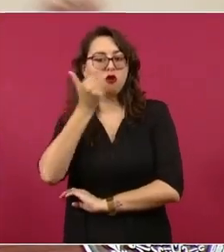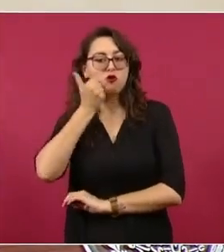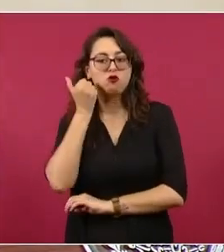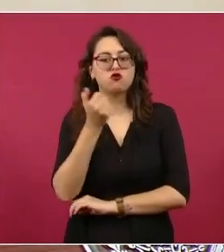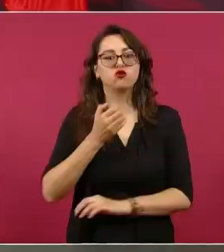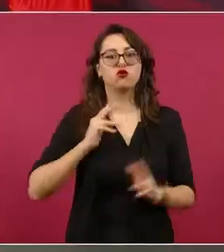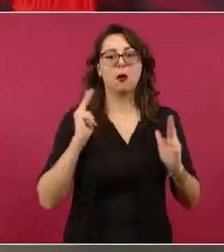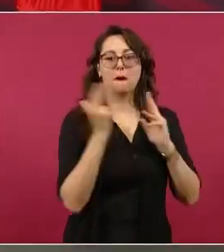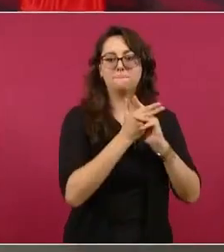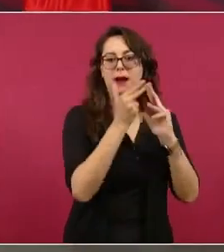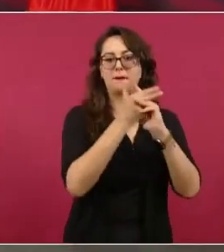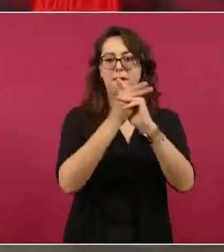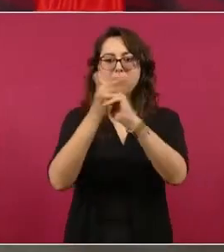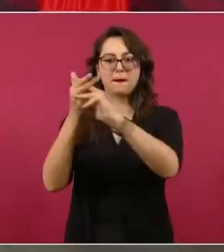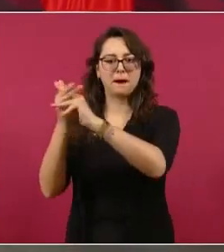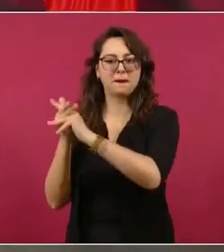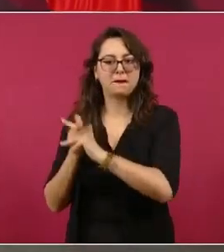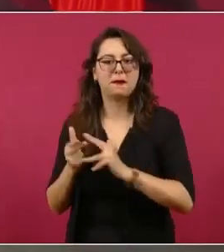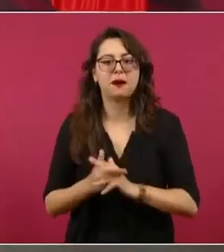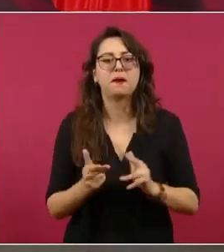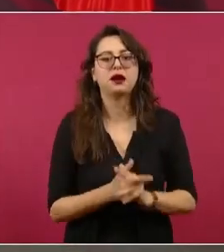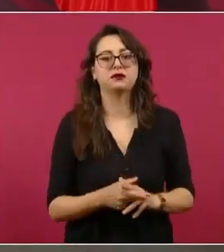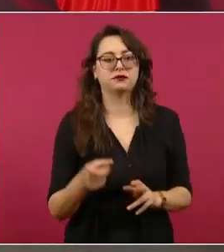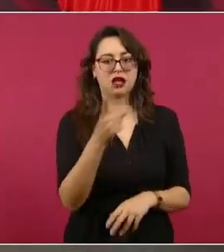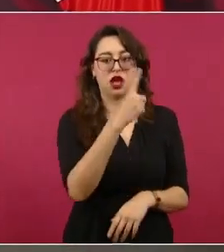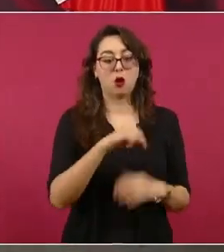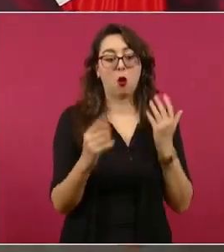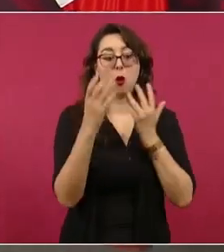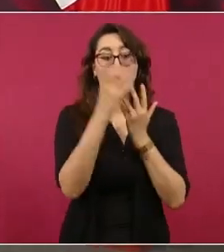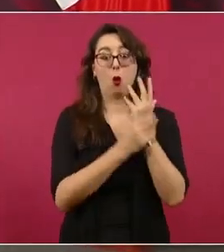con los guantes blancos,